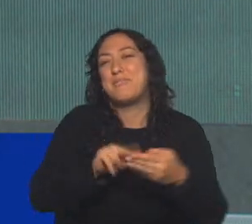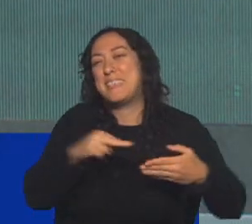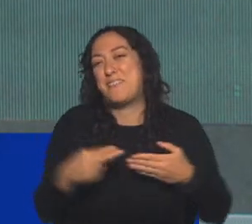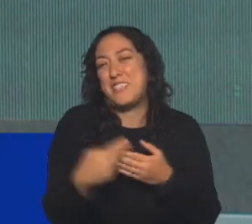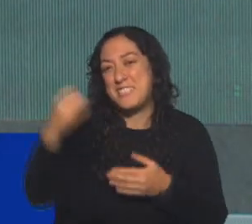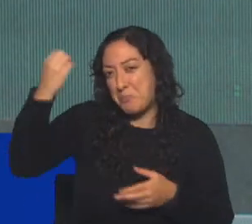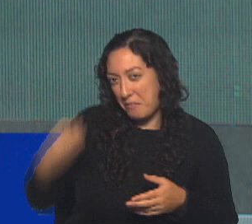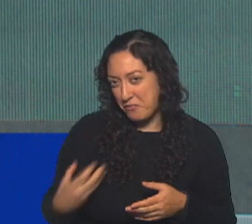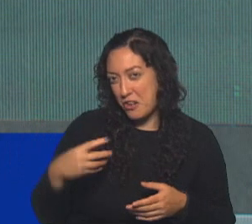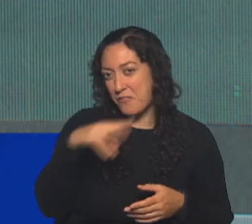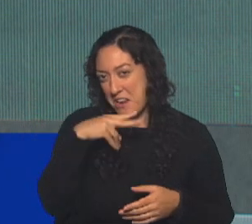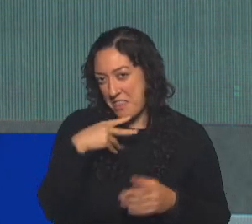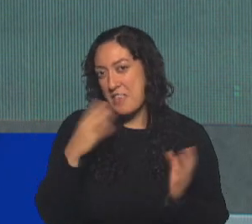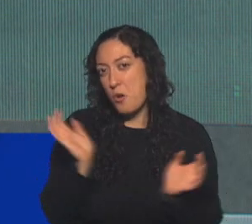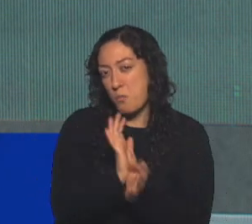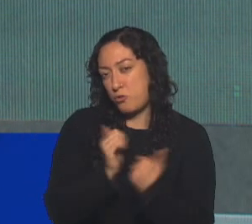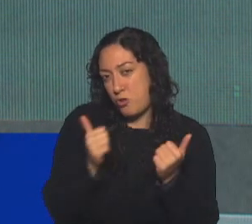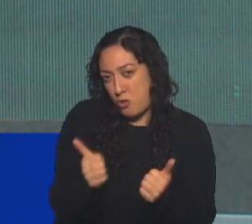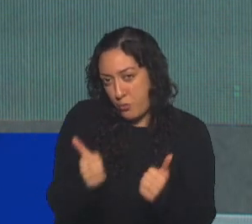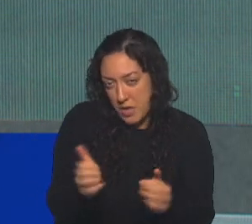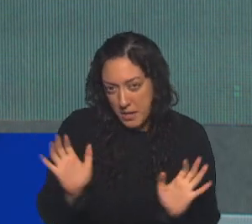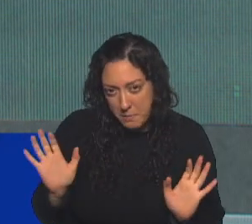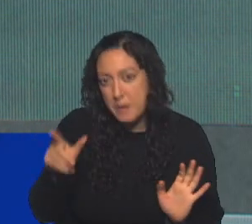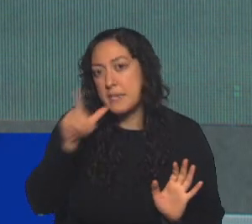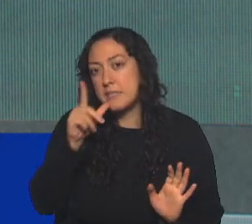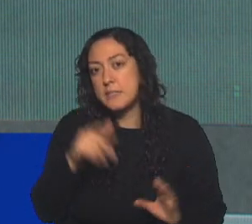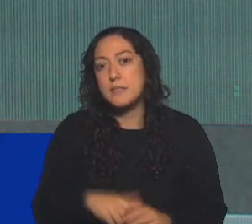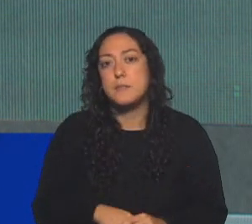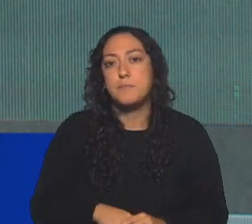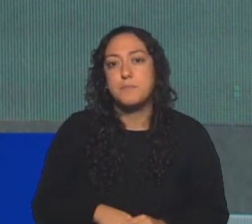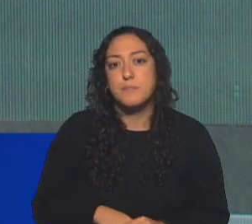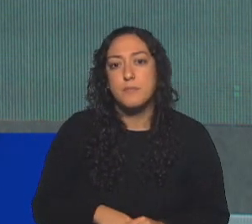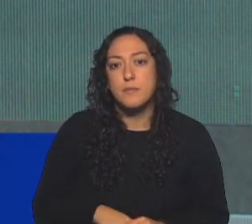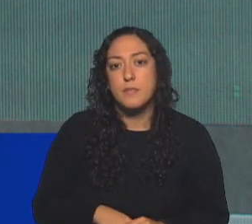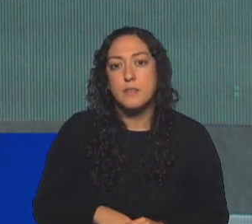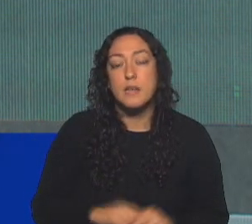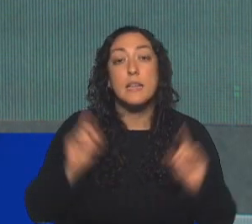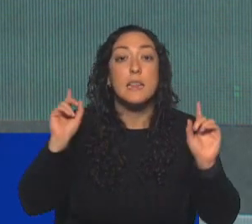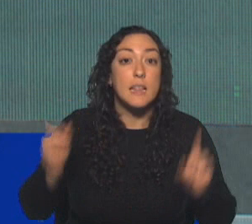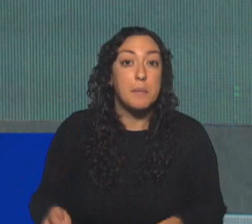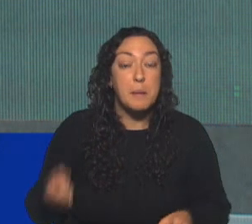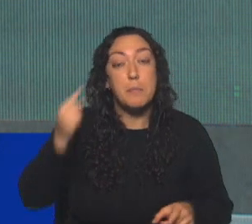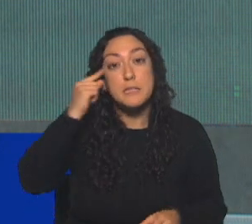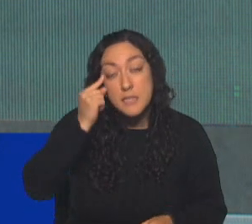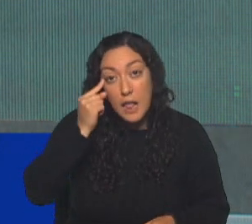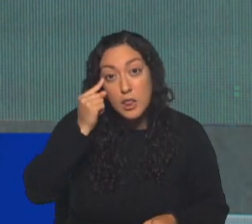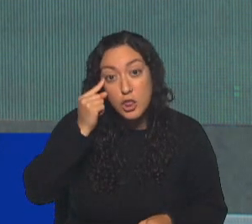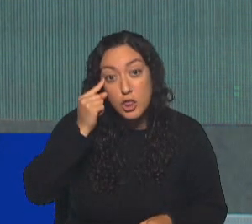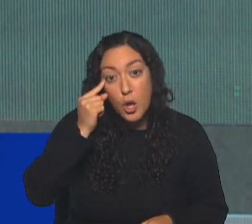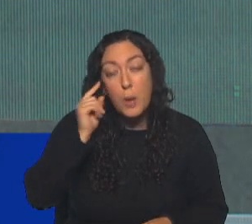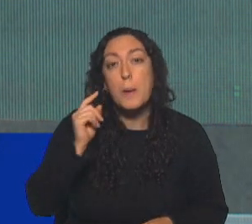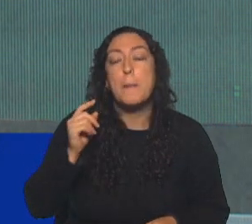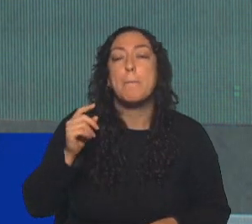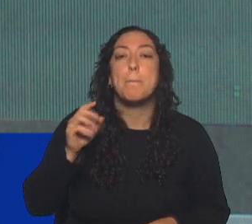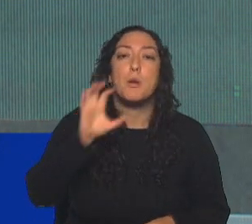con esta reunión de hoy, sería verde. ¿El mismo color sería pensando ya en mayo en la provincia de Córdoba para